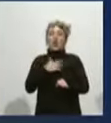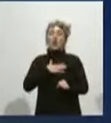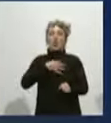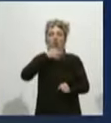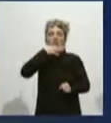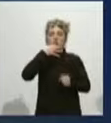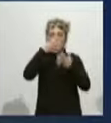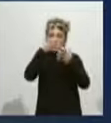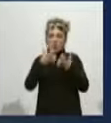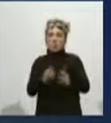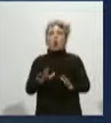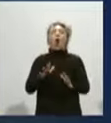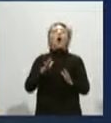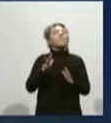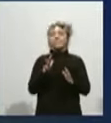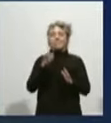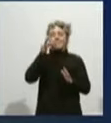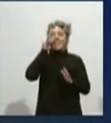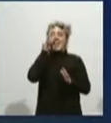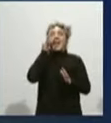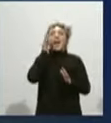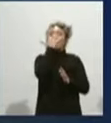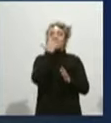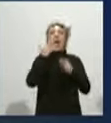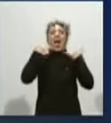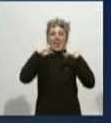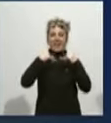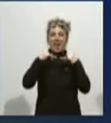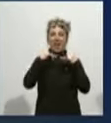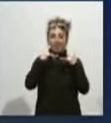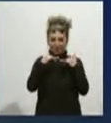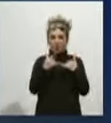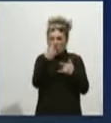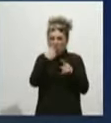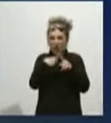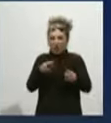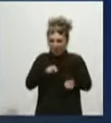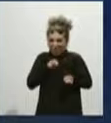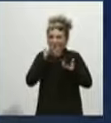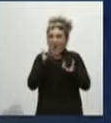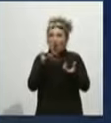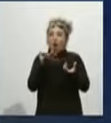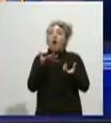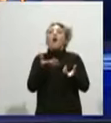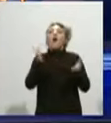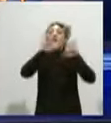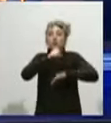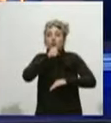pero el carnaval es alegría y os voy a contar una toma falsa que hubo en el último discurso de Nochebuena. ¿Lo